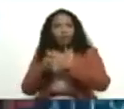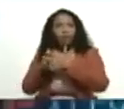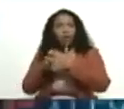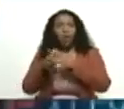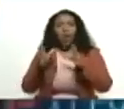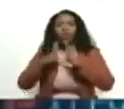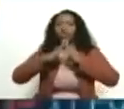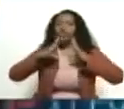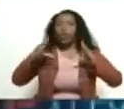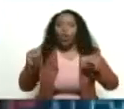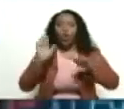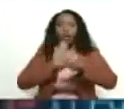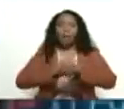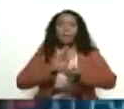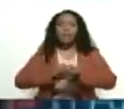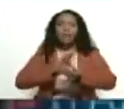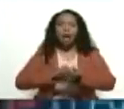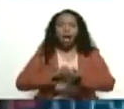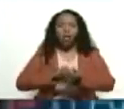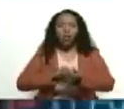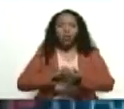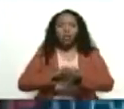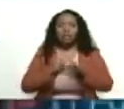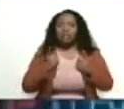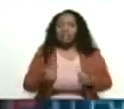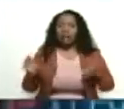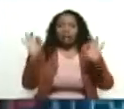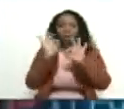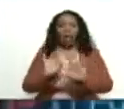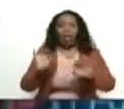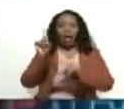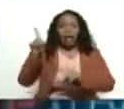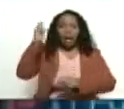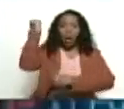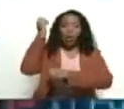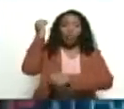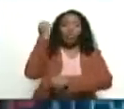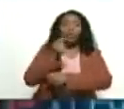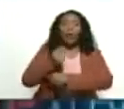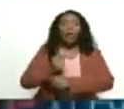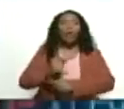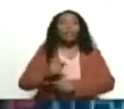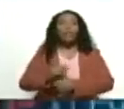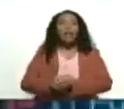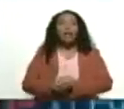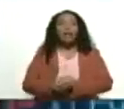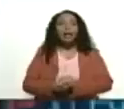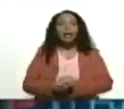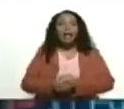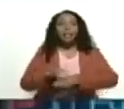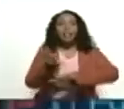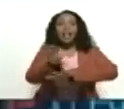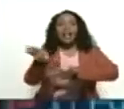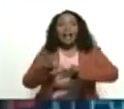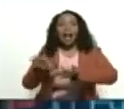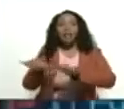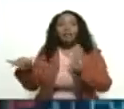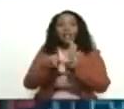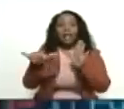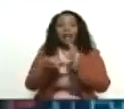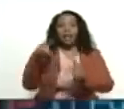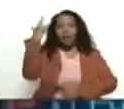consignado sin descanso en los tribunales de Cabo Verde, en los tribunales de los Estados Unidos de